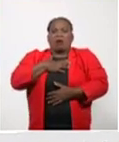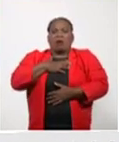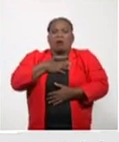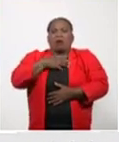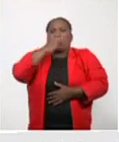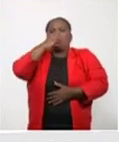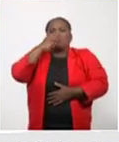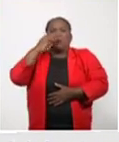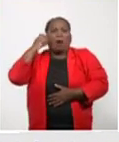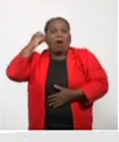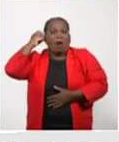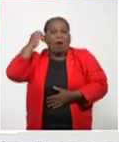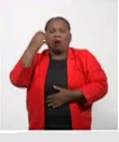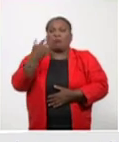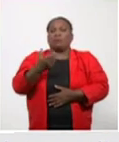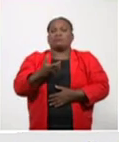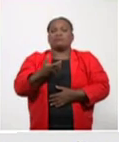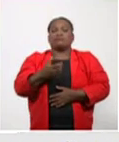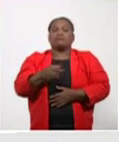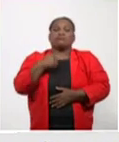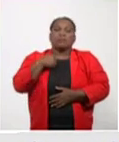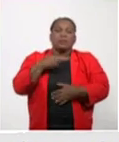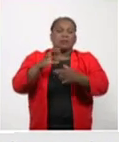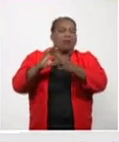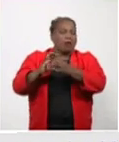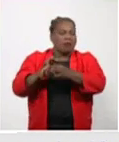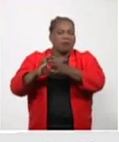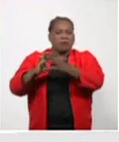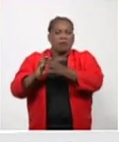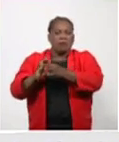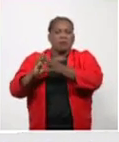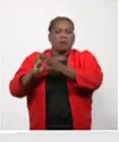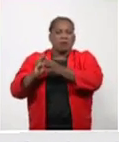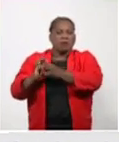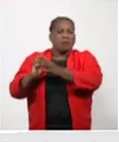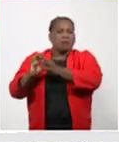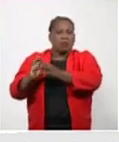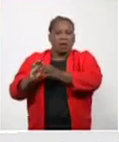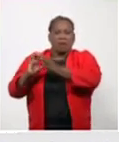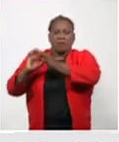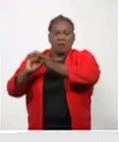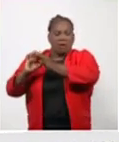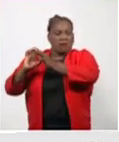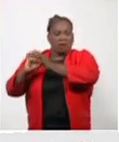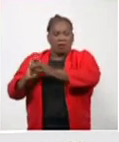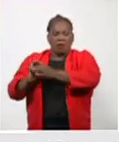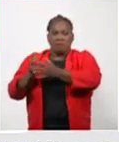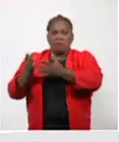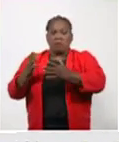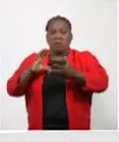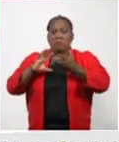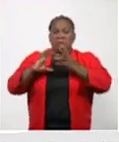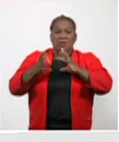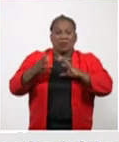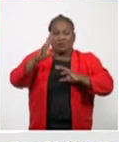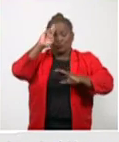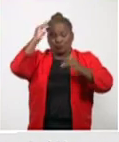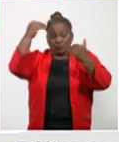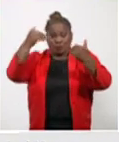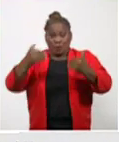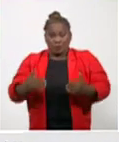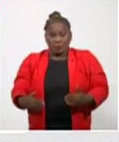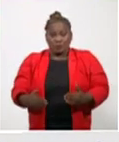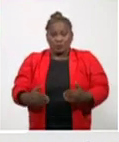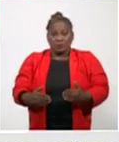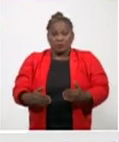y lamentablemente se fue agravando sus manifestaciones, sus complicaciones, y